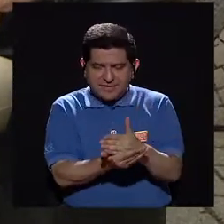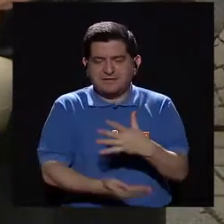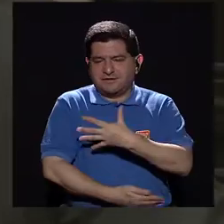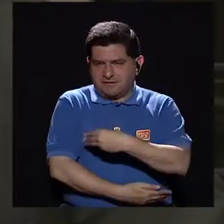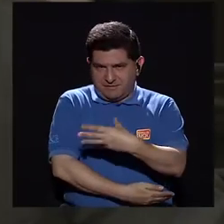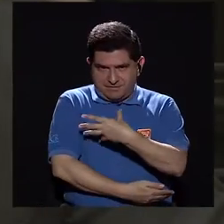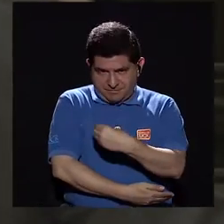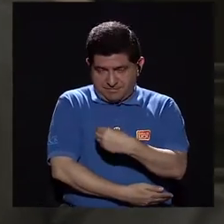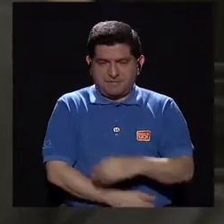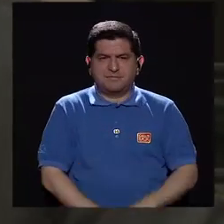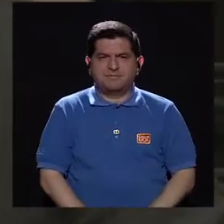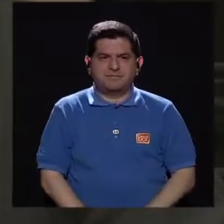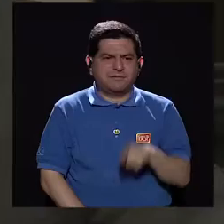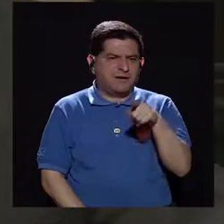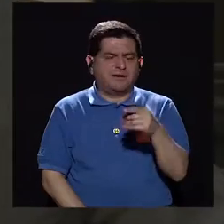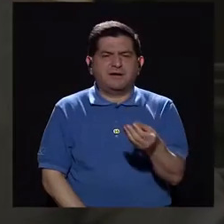dejando